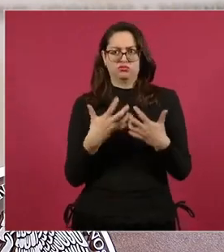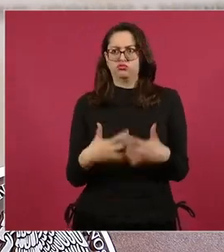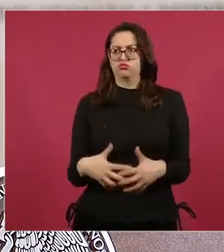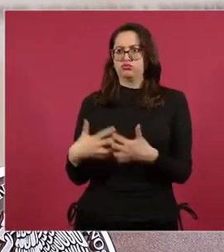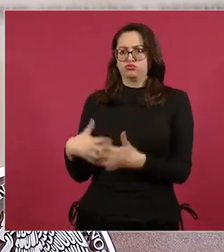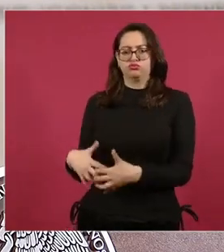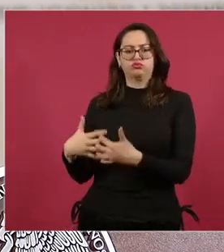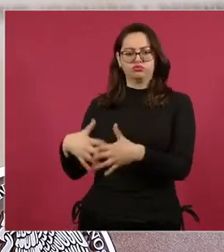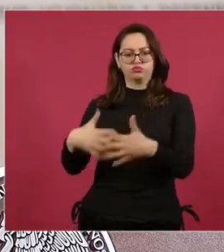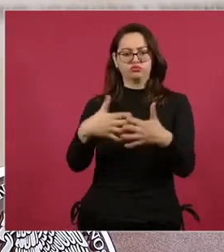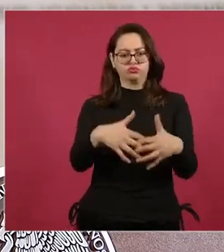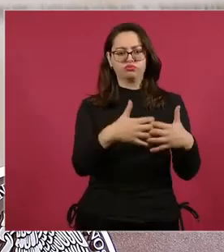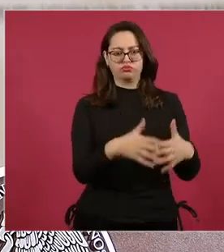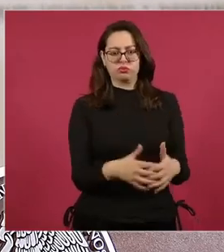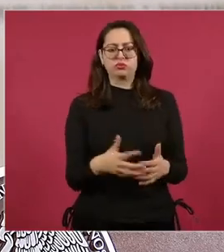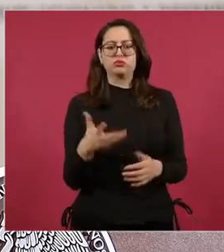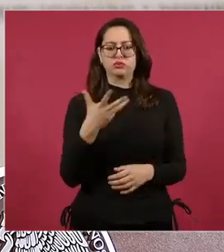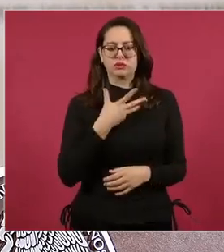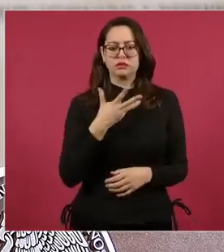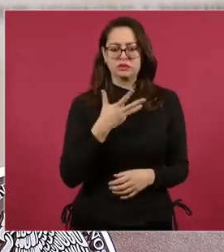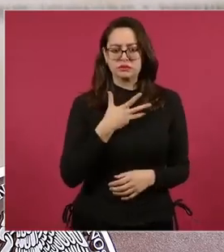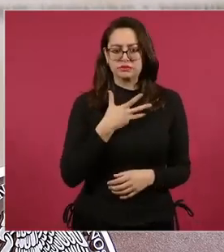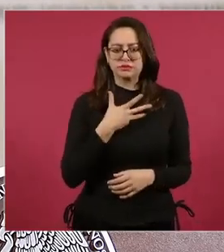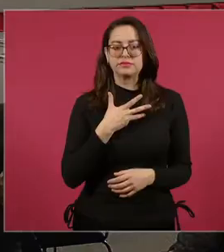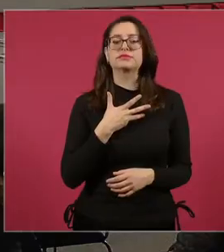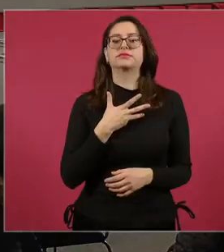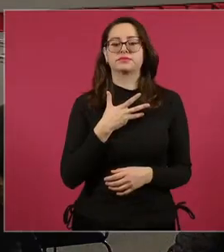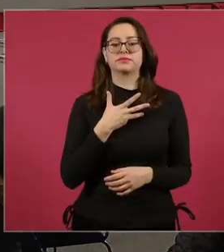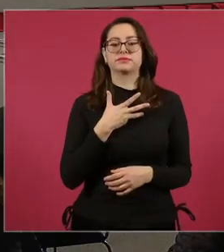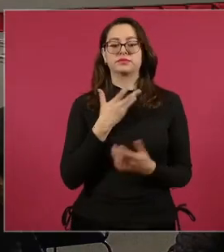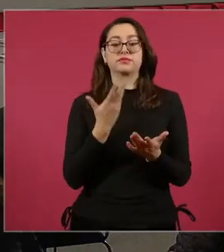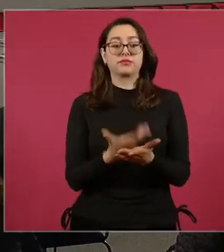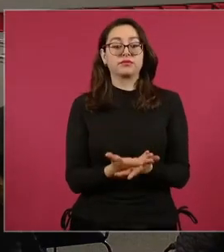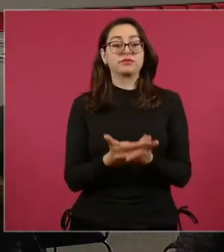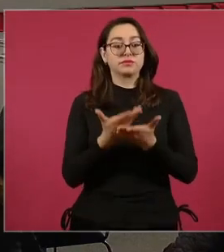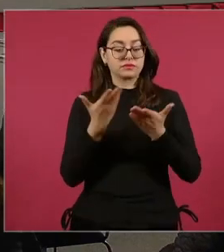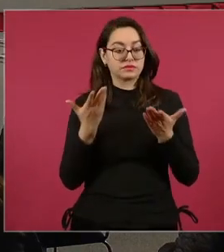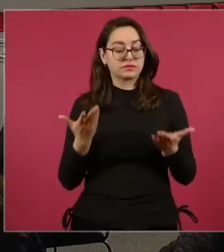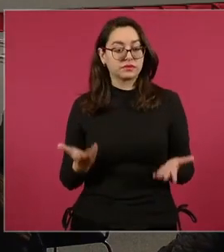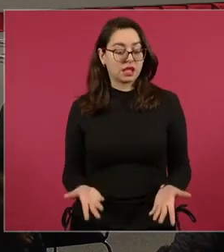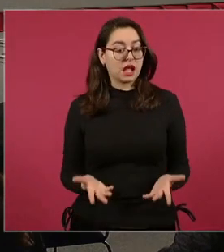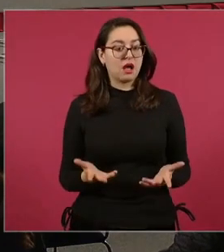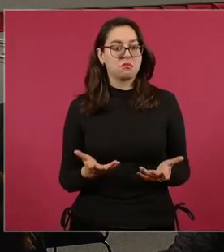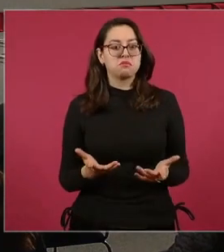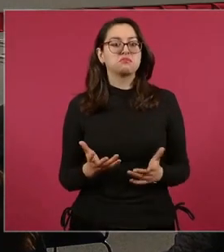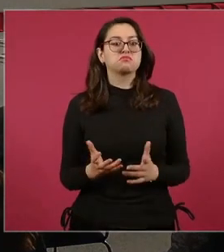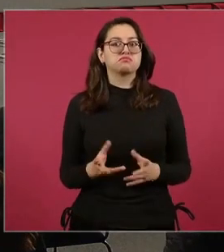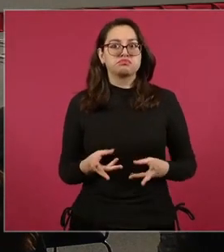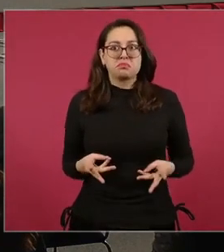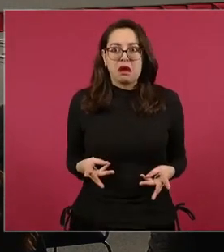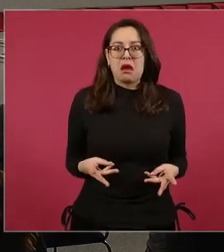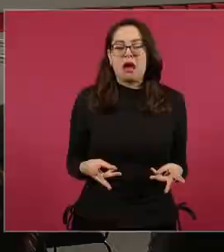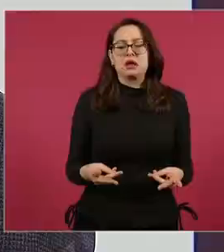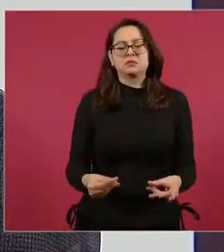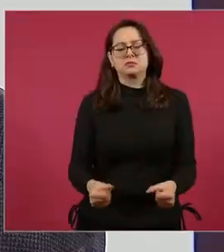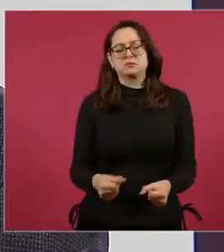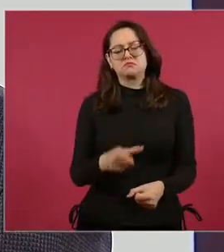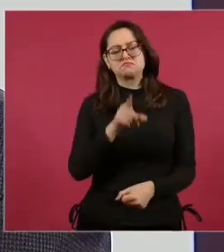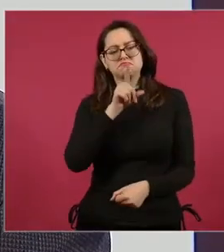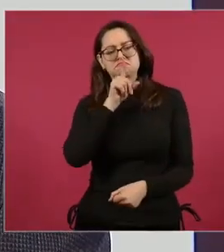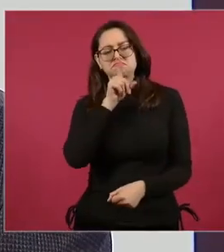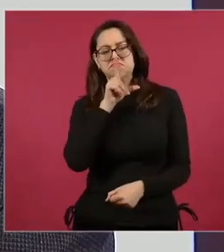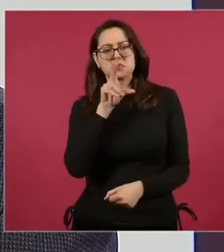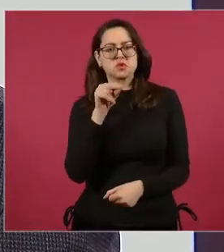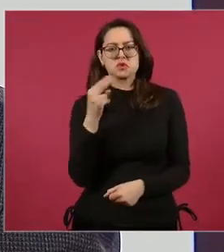ahora limita y ahorra gastos de infraestructura, insumos, derechos